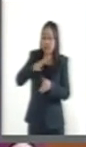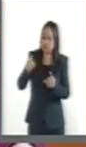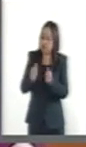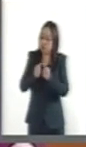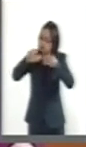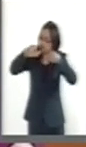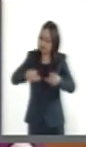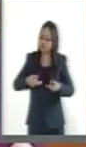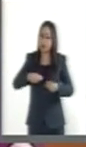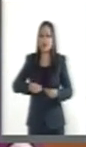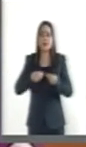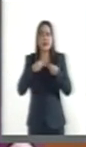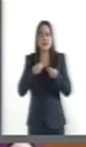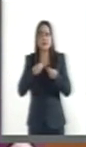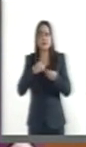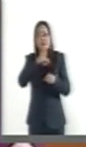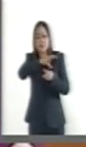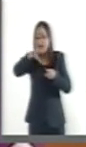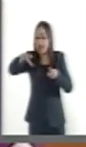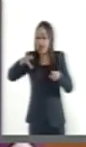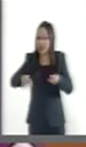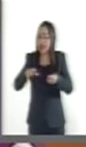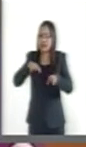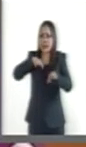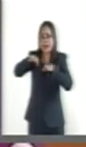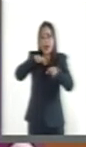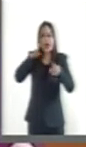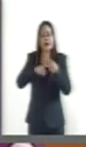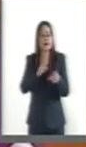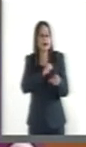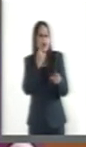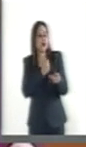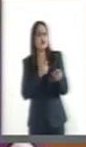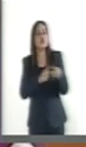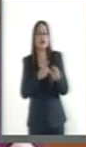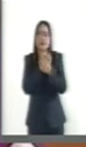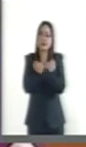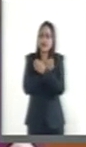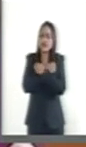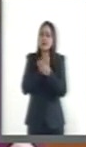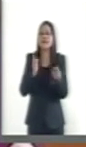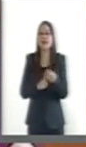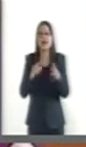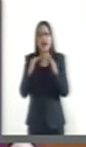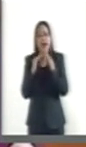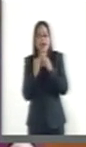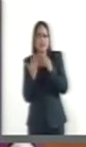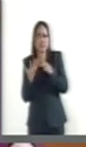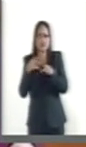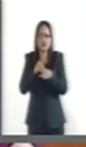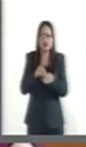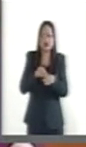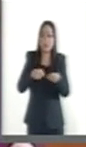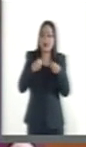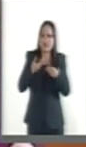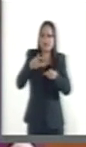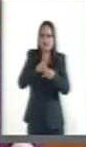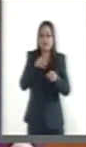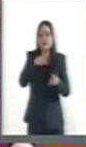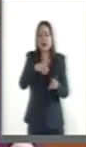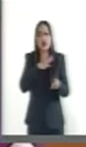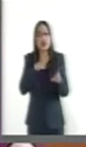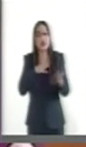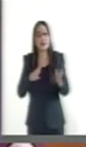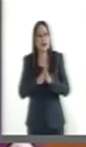dignamente, con distribución equitativa del trabajo, salud, educación, vivienda, recursos públicos,